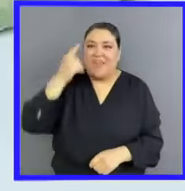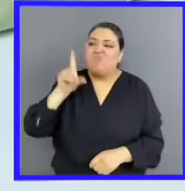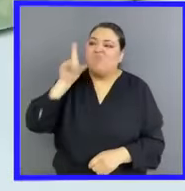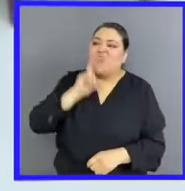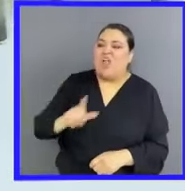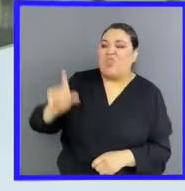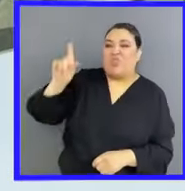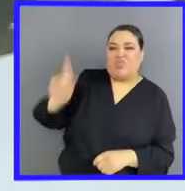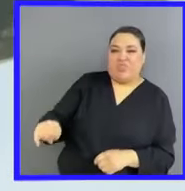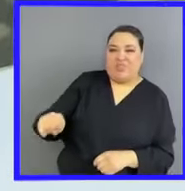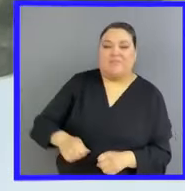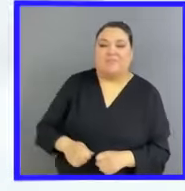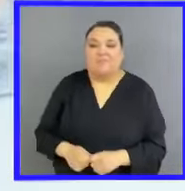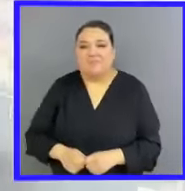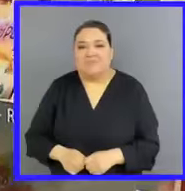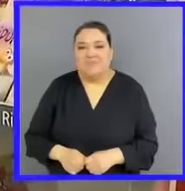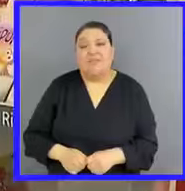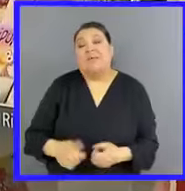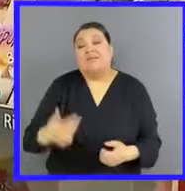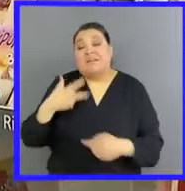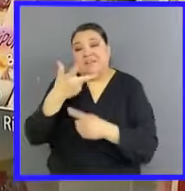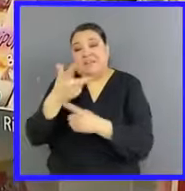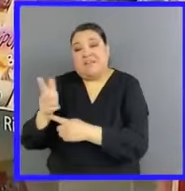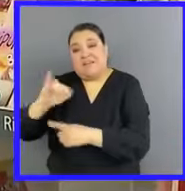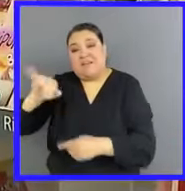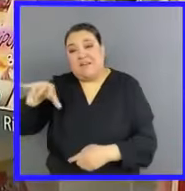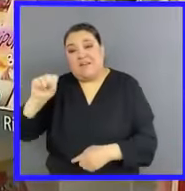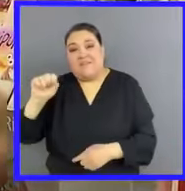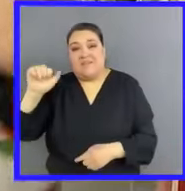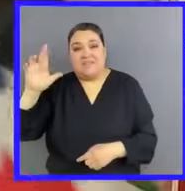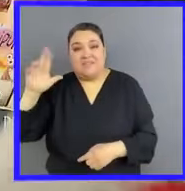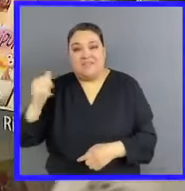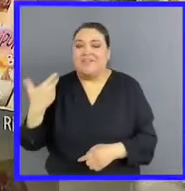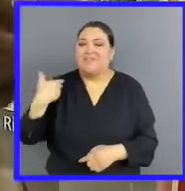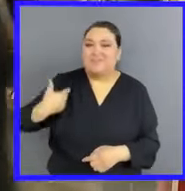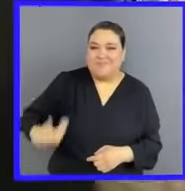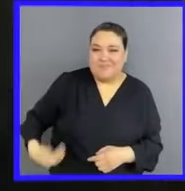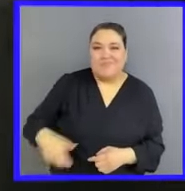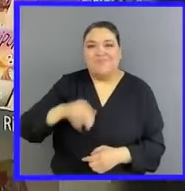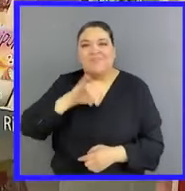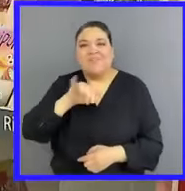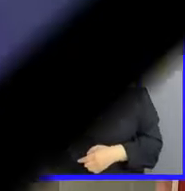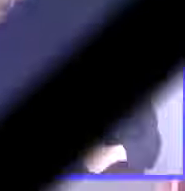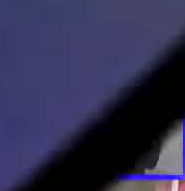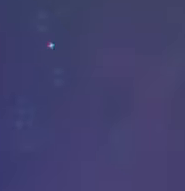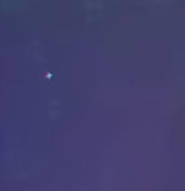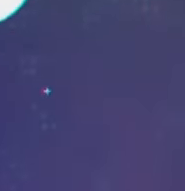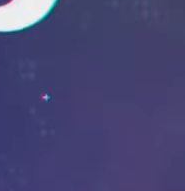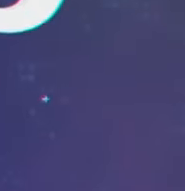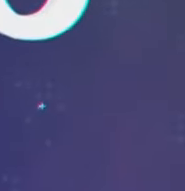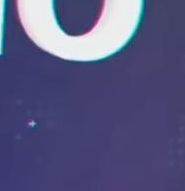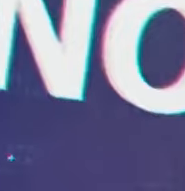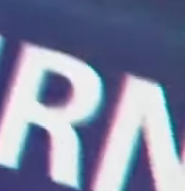imagen de Raúl Avendaño, Javier Piña y Sergio Vallejo, para Plural TV, Jesús Daza.